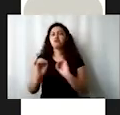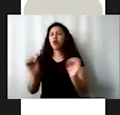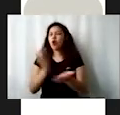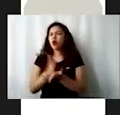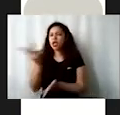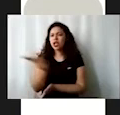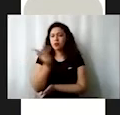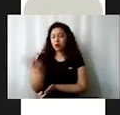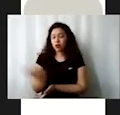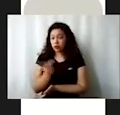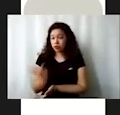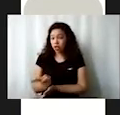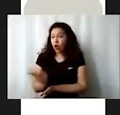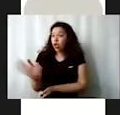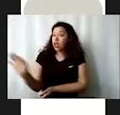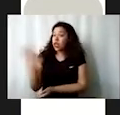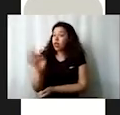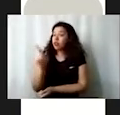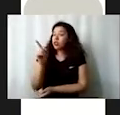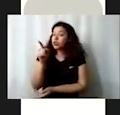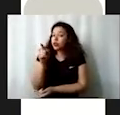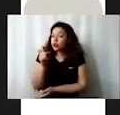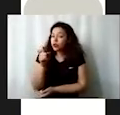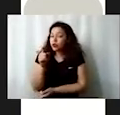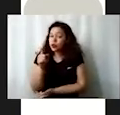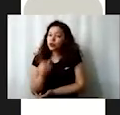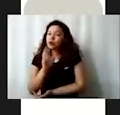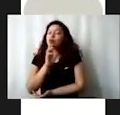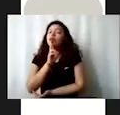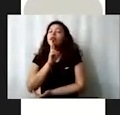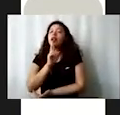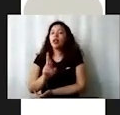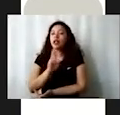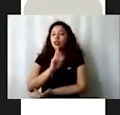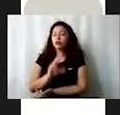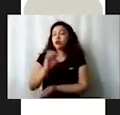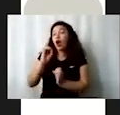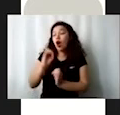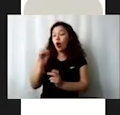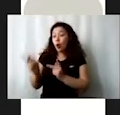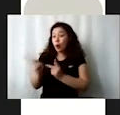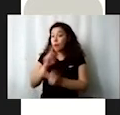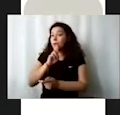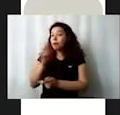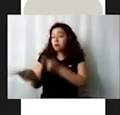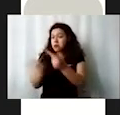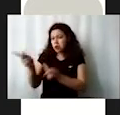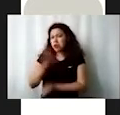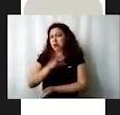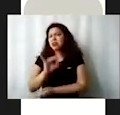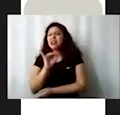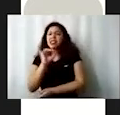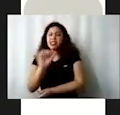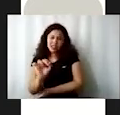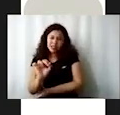a menos que quieras tú ampliar la respuesta o surja otra pregunta, pues también lo puedes hacer,